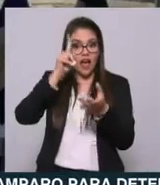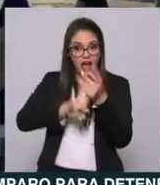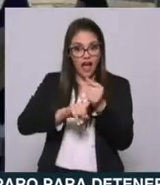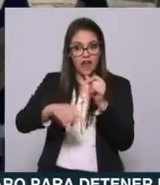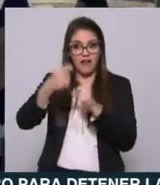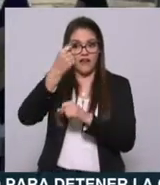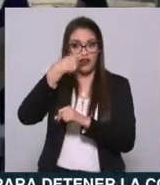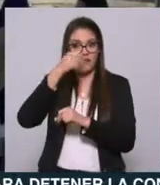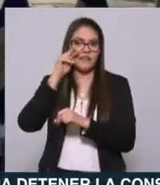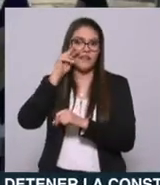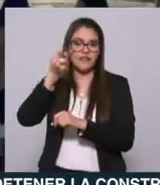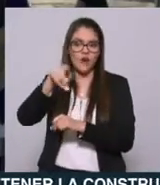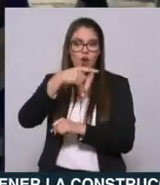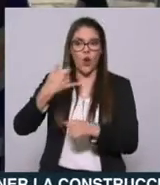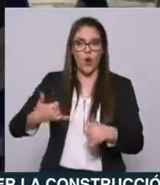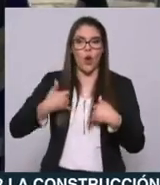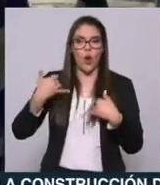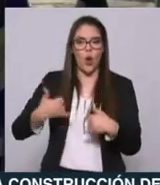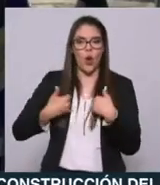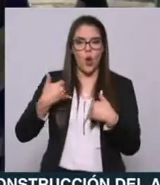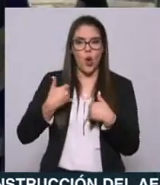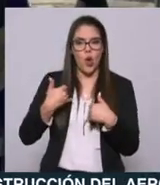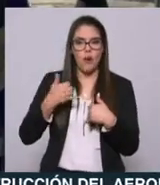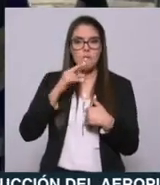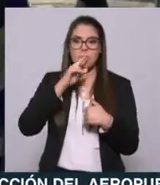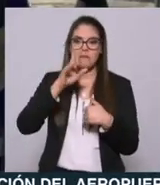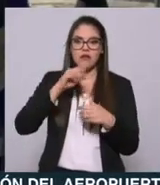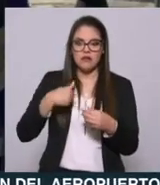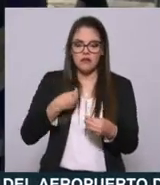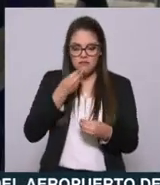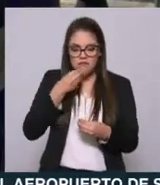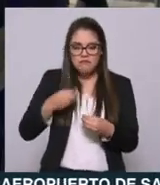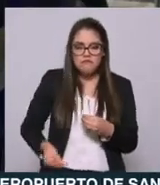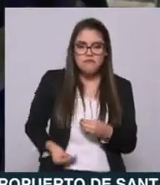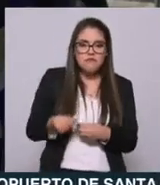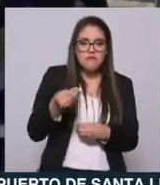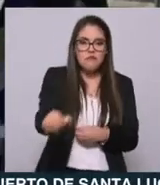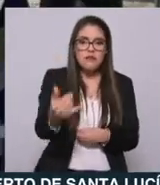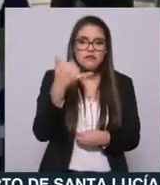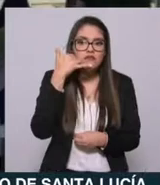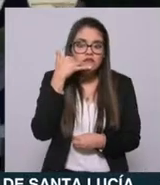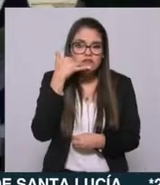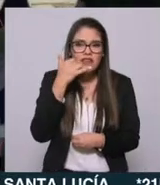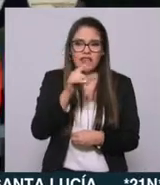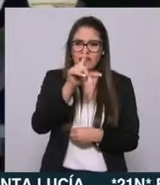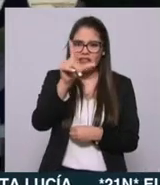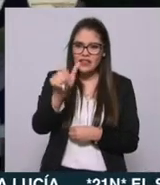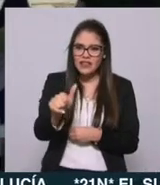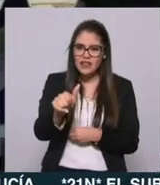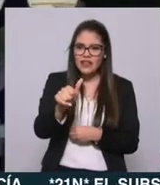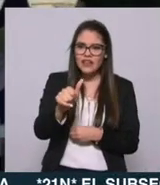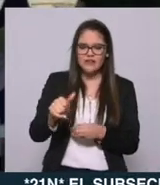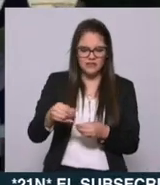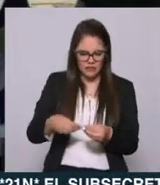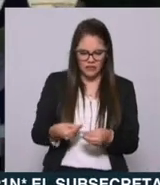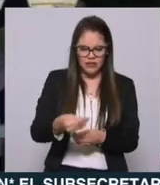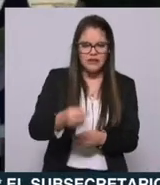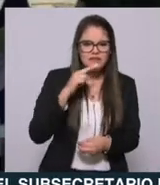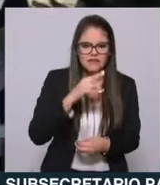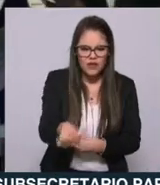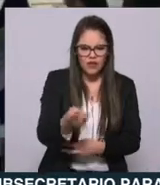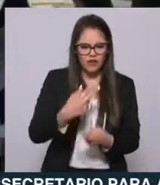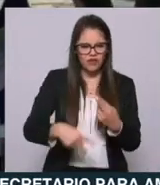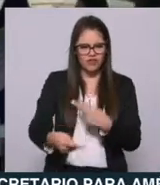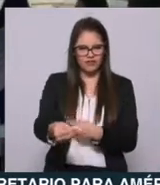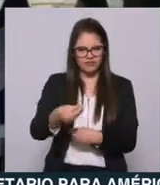farmacia, se puede ver que el joven lesionado termina entregando su celular, mismo que es devuelto casi de inmediato por el asaltante, quien se